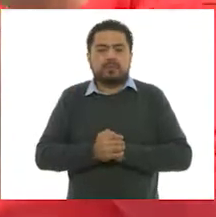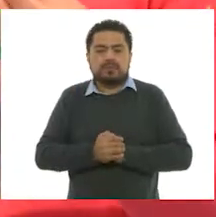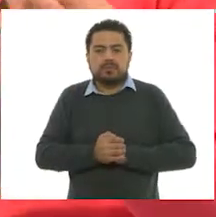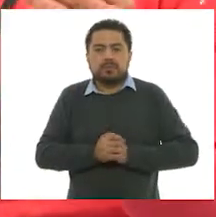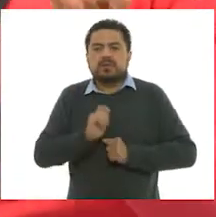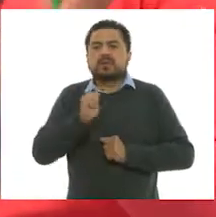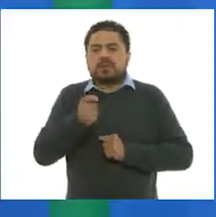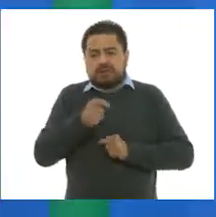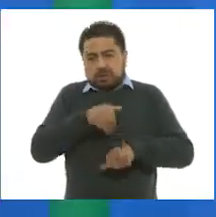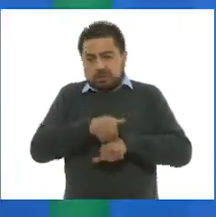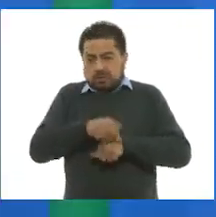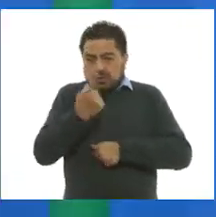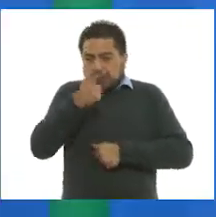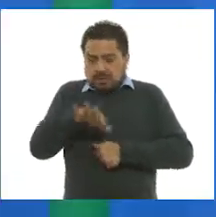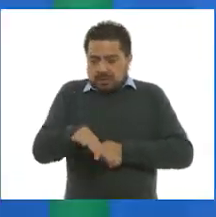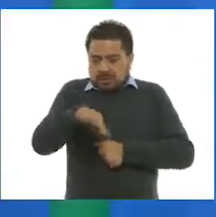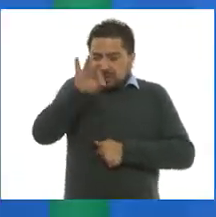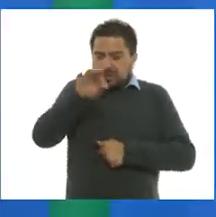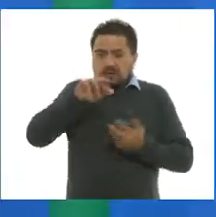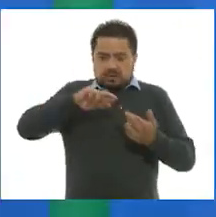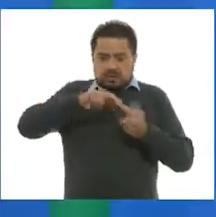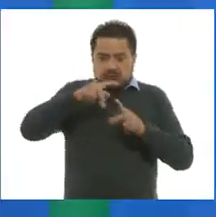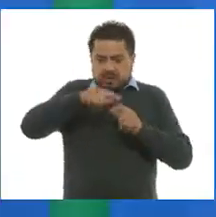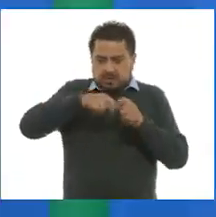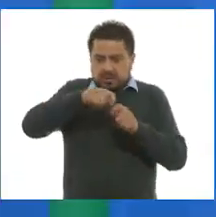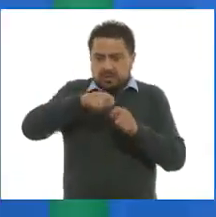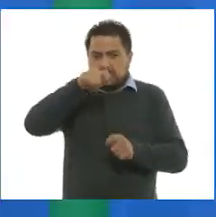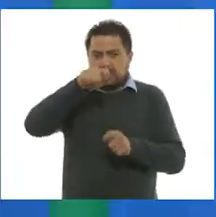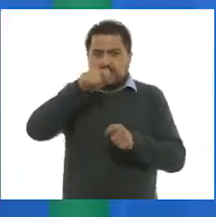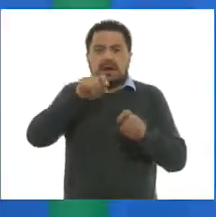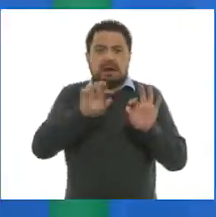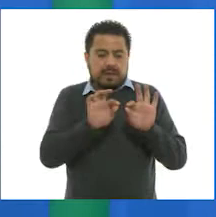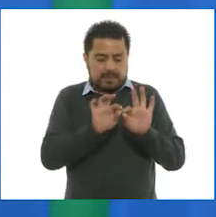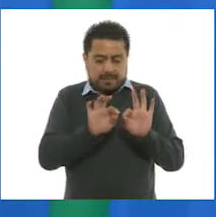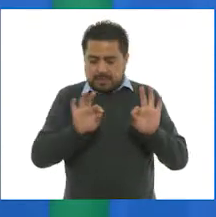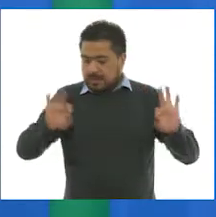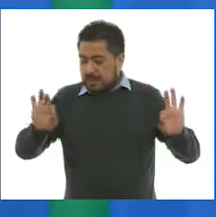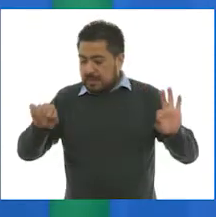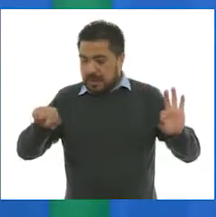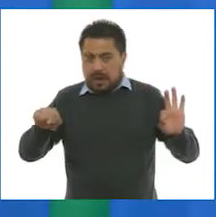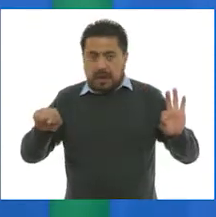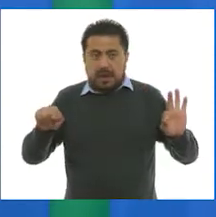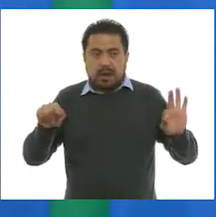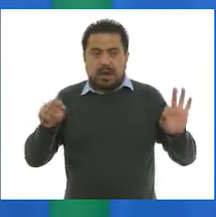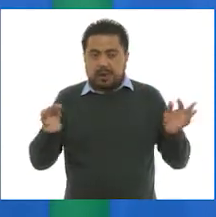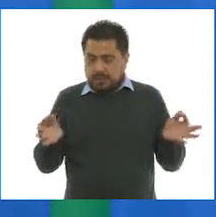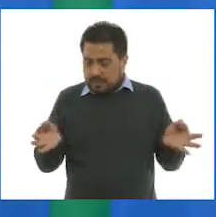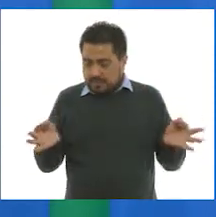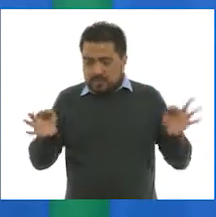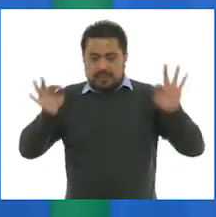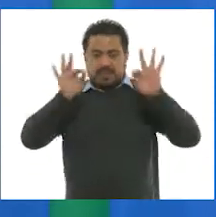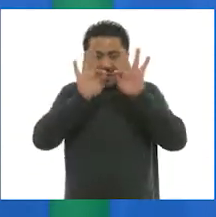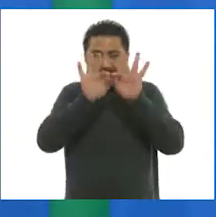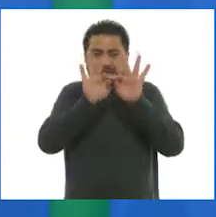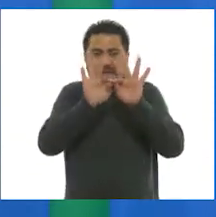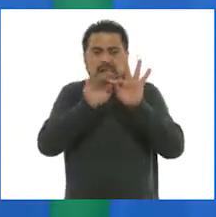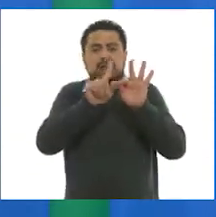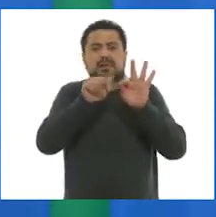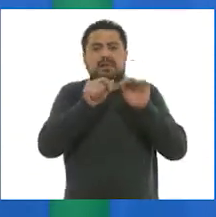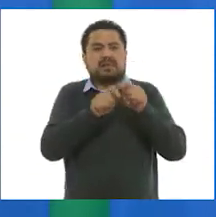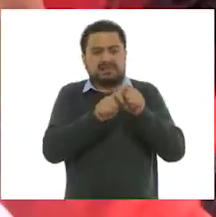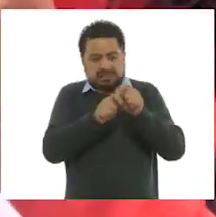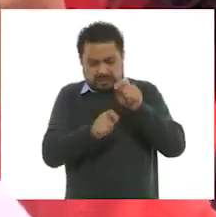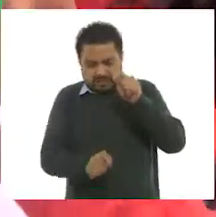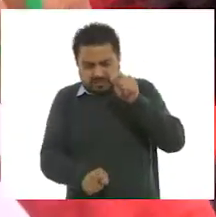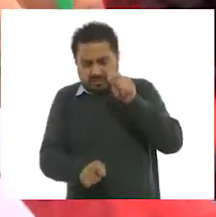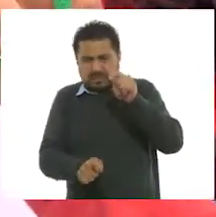ojuk en quechua. Tomamos nuestro cordón de manera horizontal. Vamos a juntar las puntas. Vamos a estirar una de